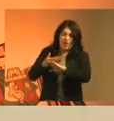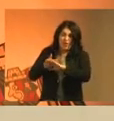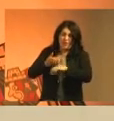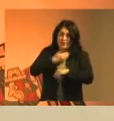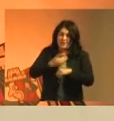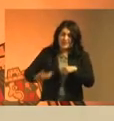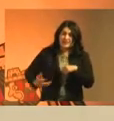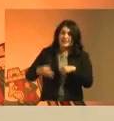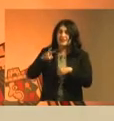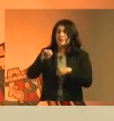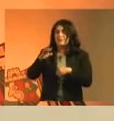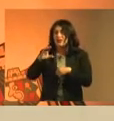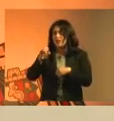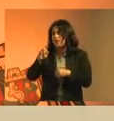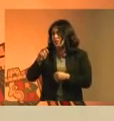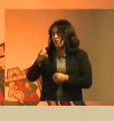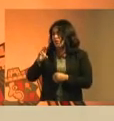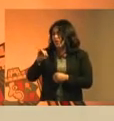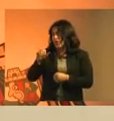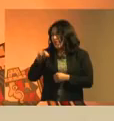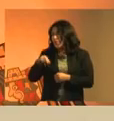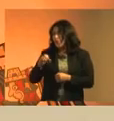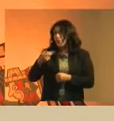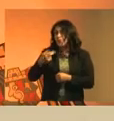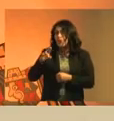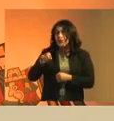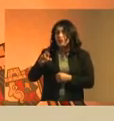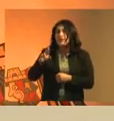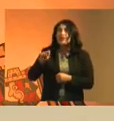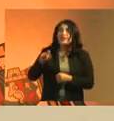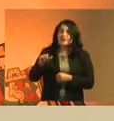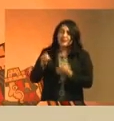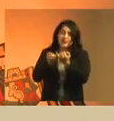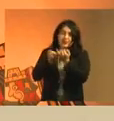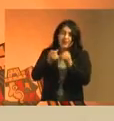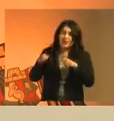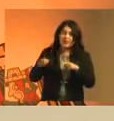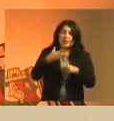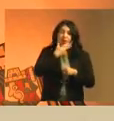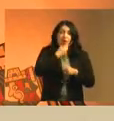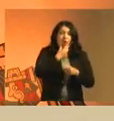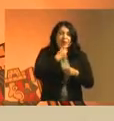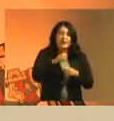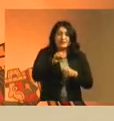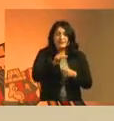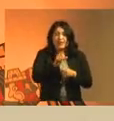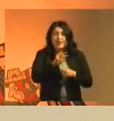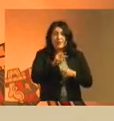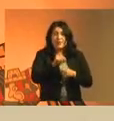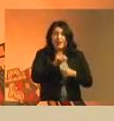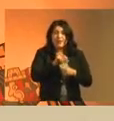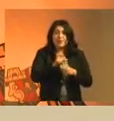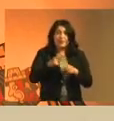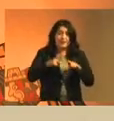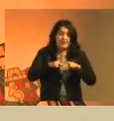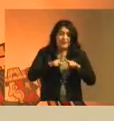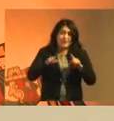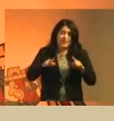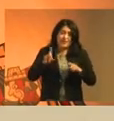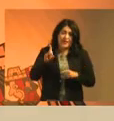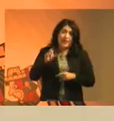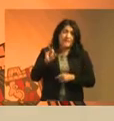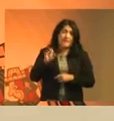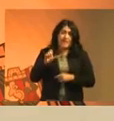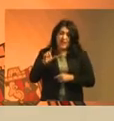gobernaba yucatán un carrancista que era que era salvador alvarado y en cambio felipe carrillo puerta era un zapatista y